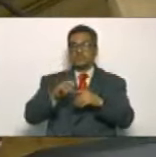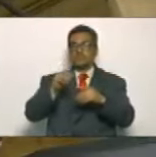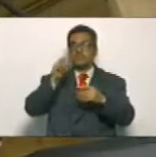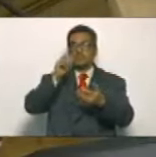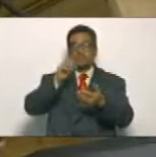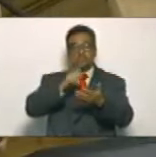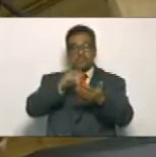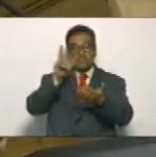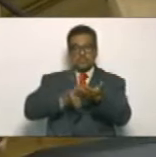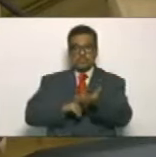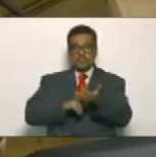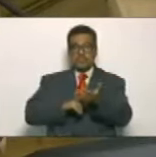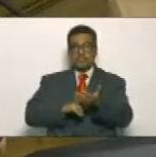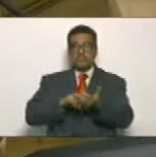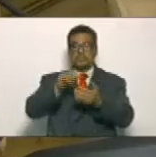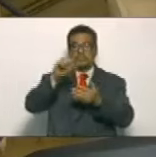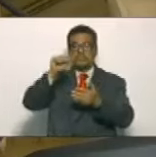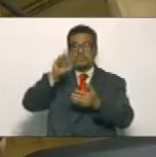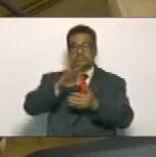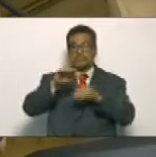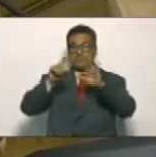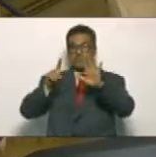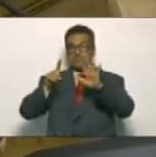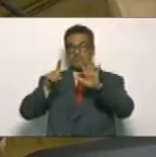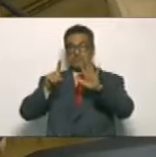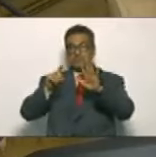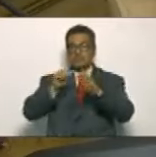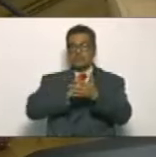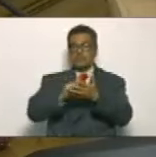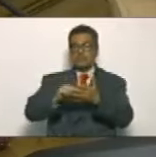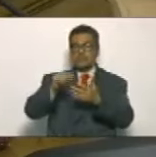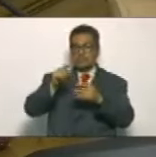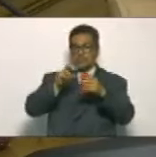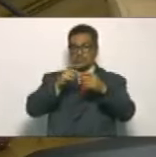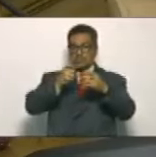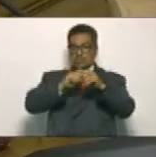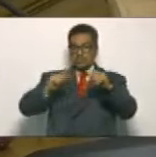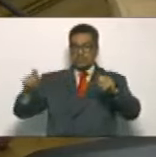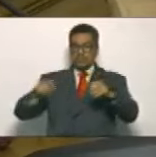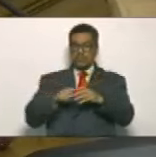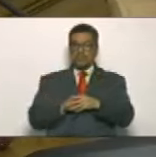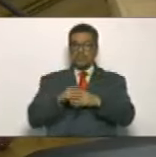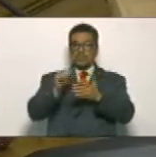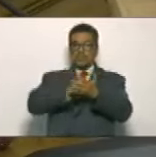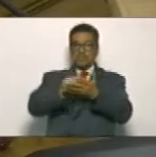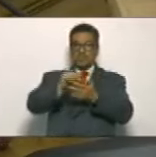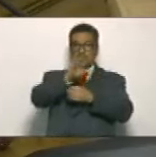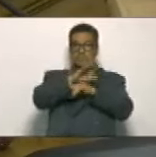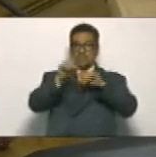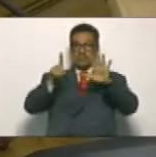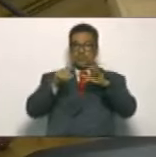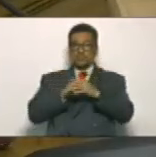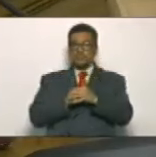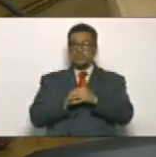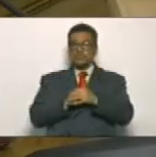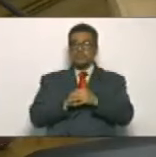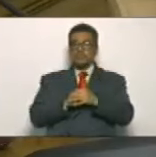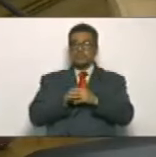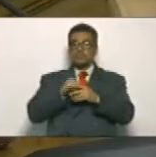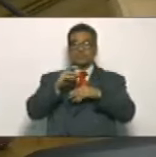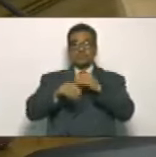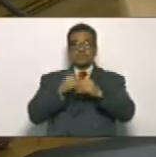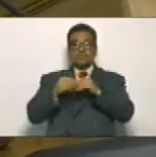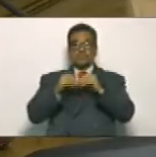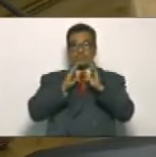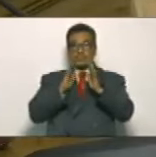con modificación el contenido del artículo 56, el cual queda redactado en los siguientes términos. Artículo 56. A los efectos